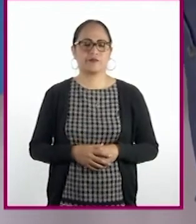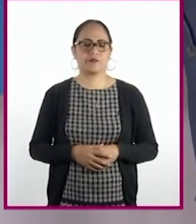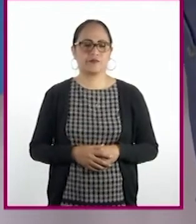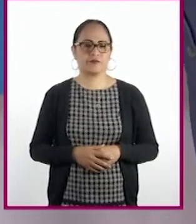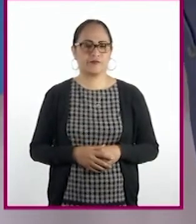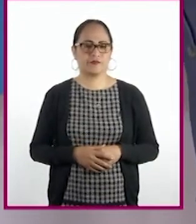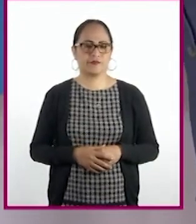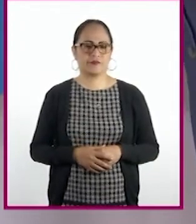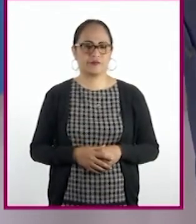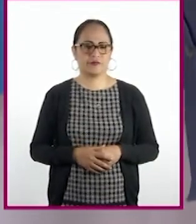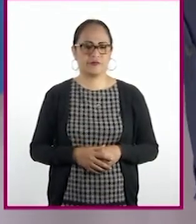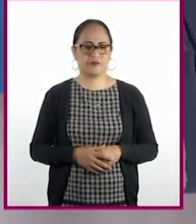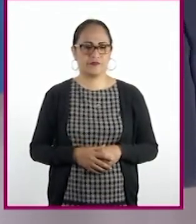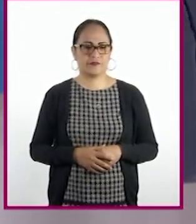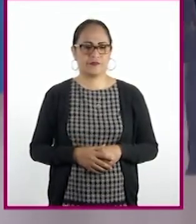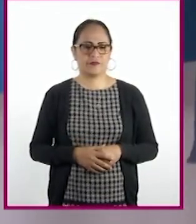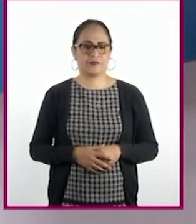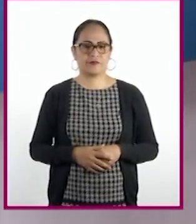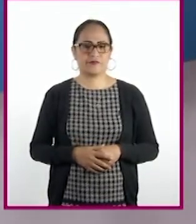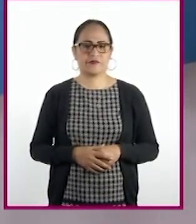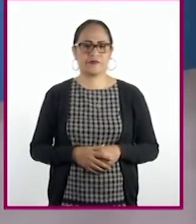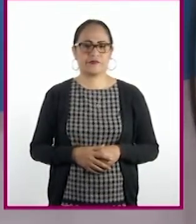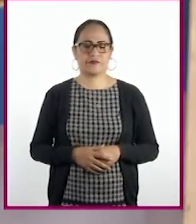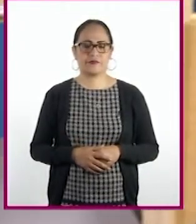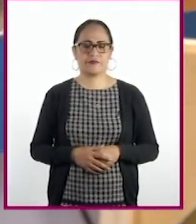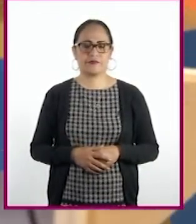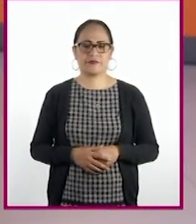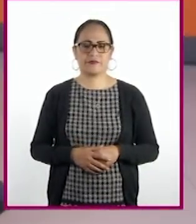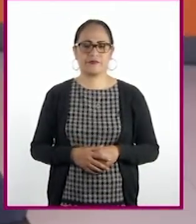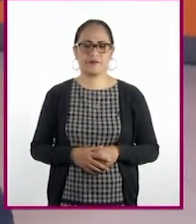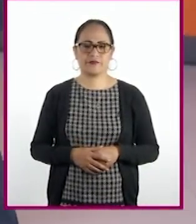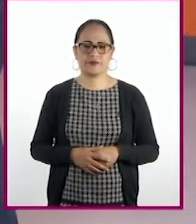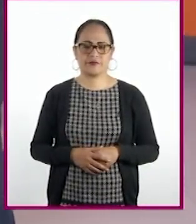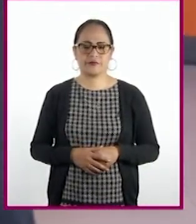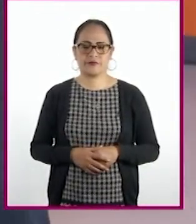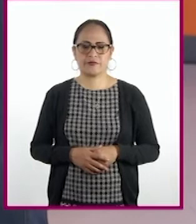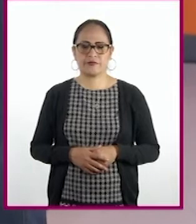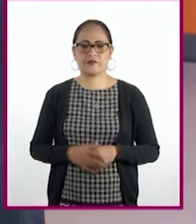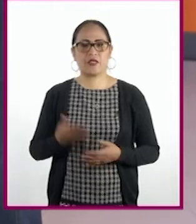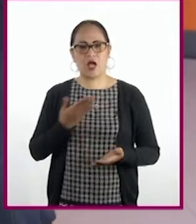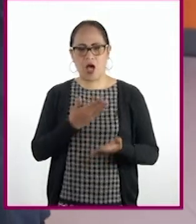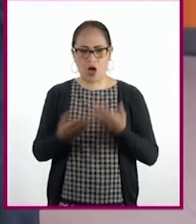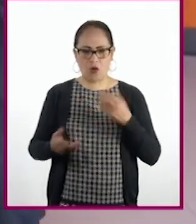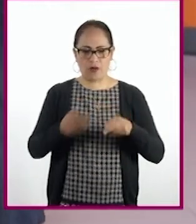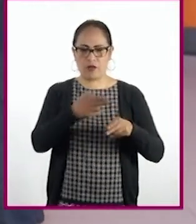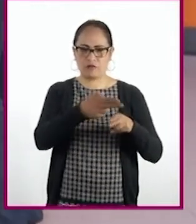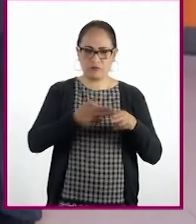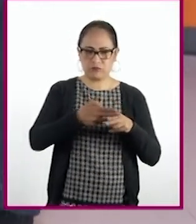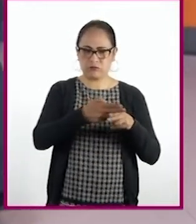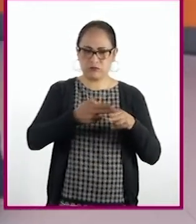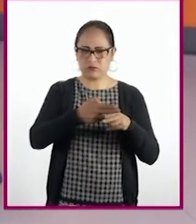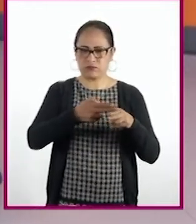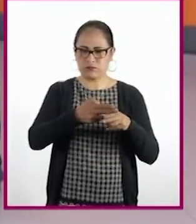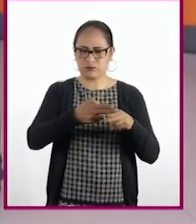Ahí está derecho. Muy bien. Y procedemos a cortar.